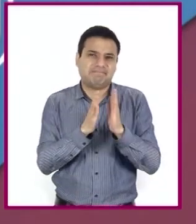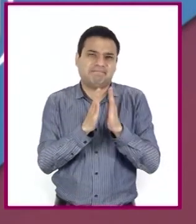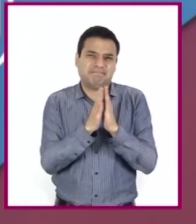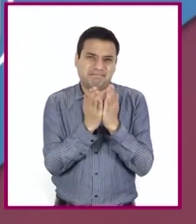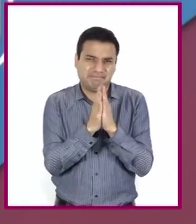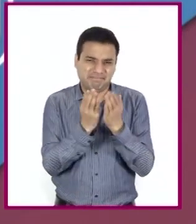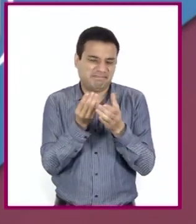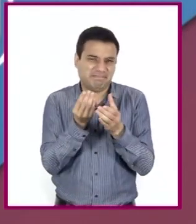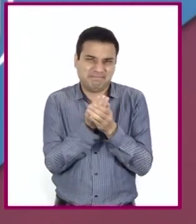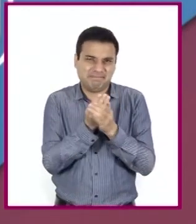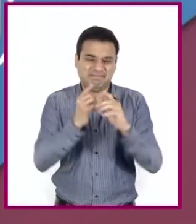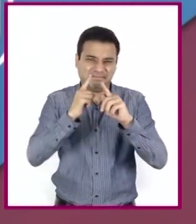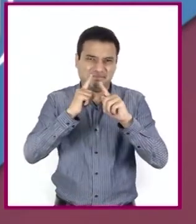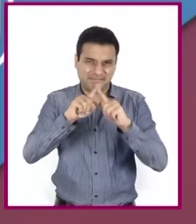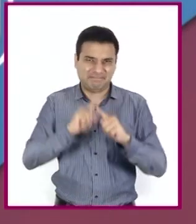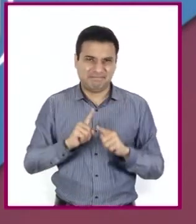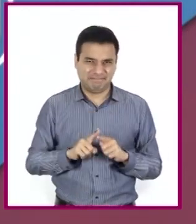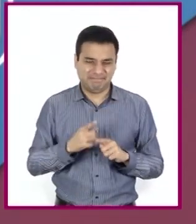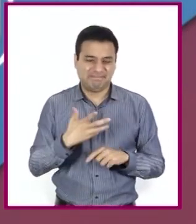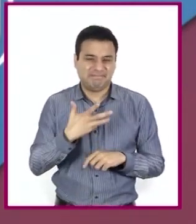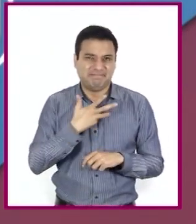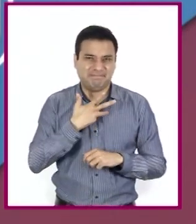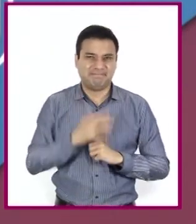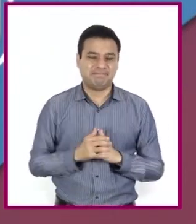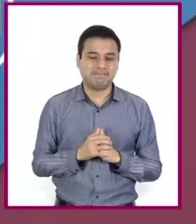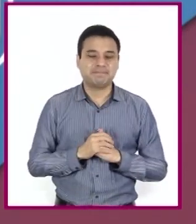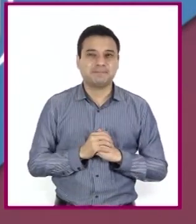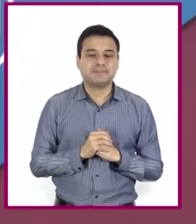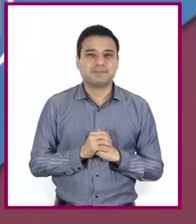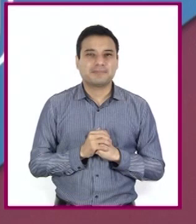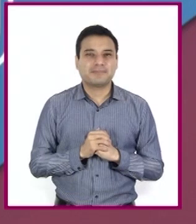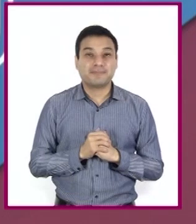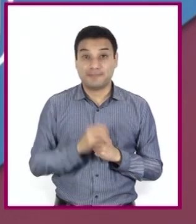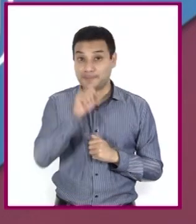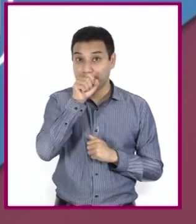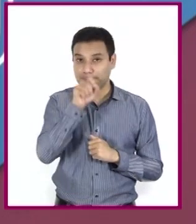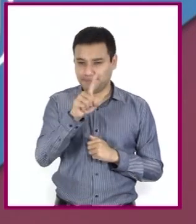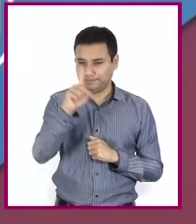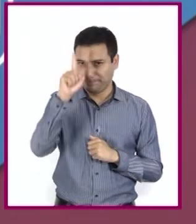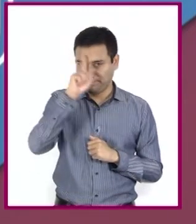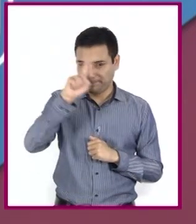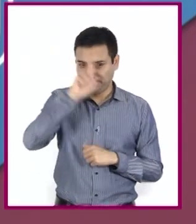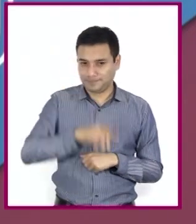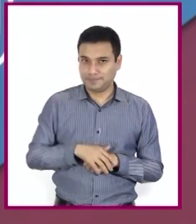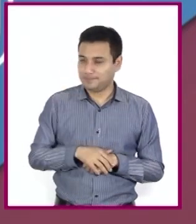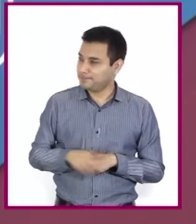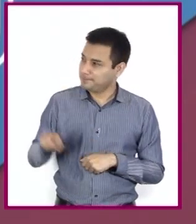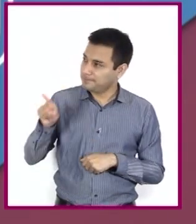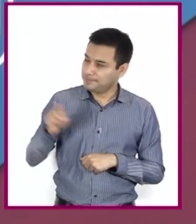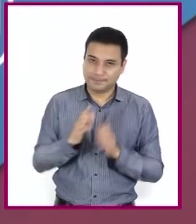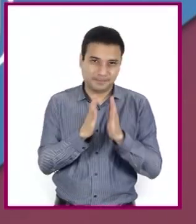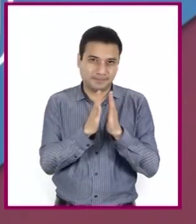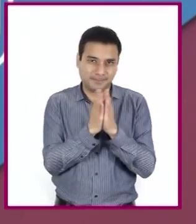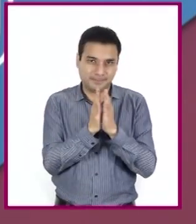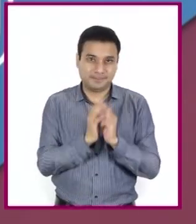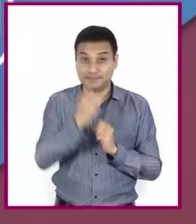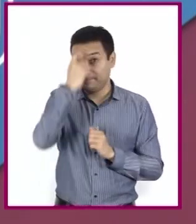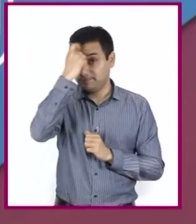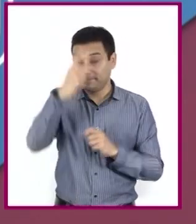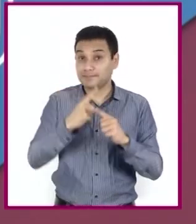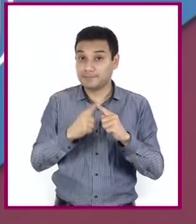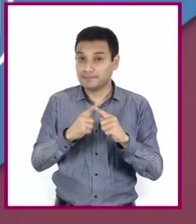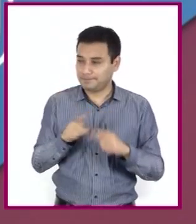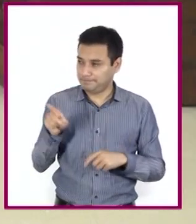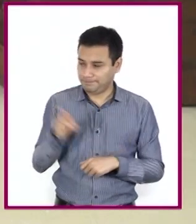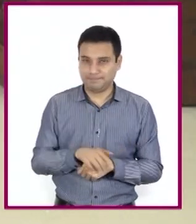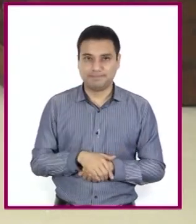los Libros del Rincón. También te recomendamos Las transformaciones del siglo XIX de Ricardo Gamboa